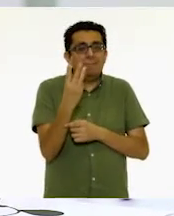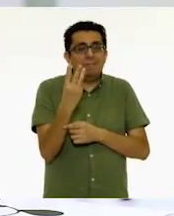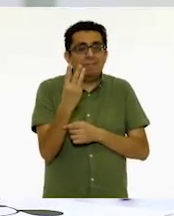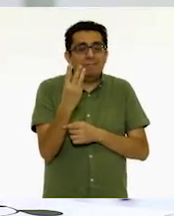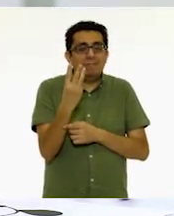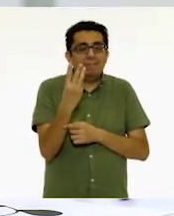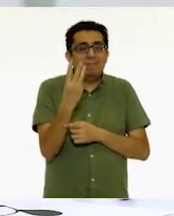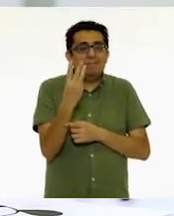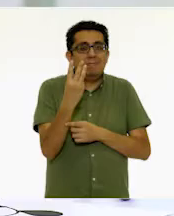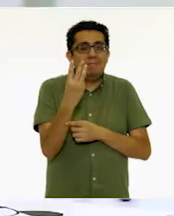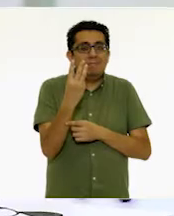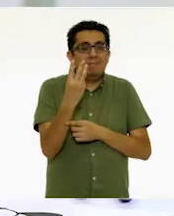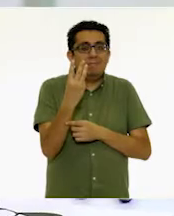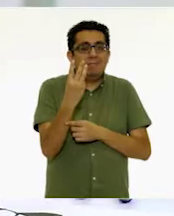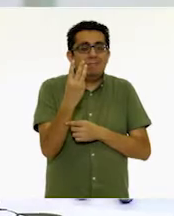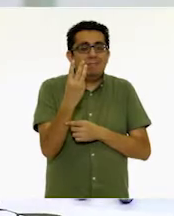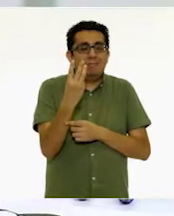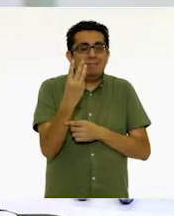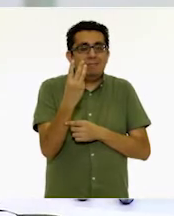tres,